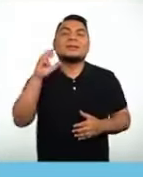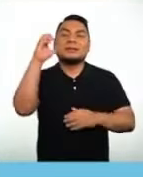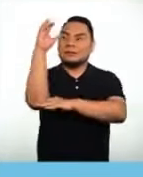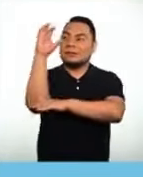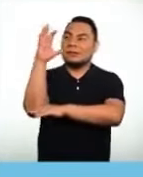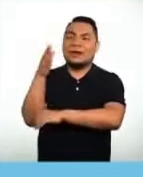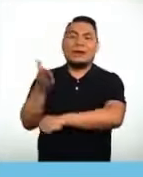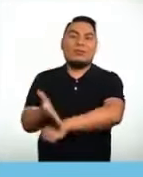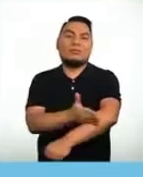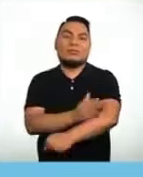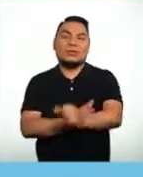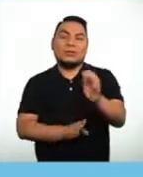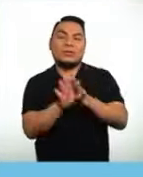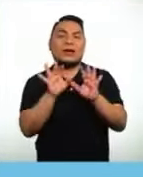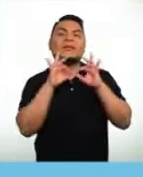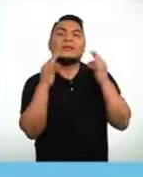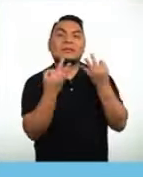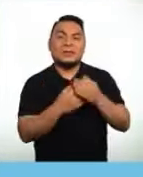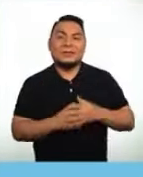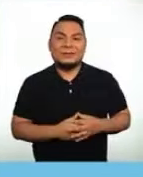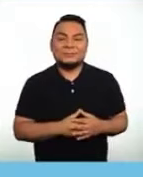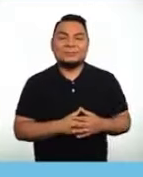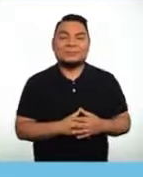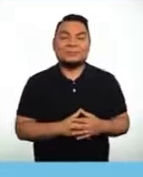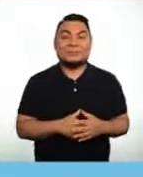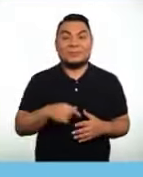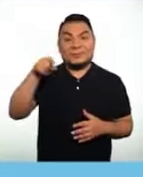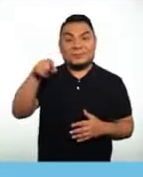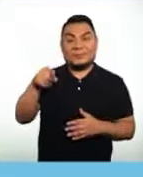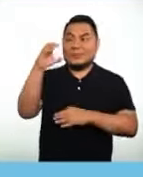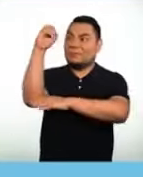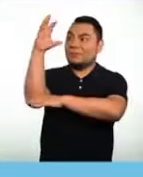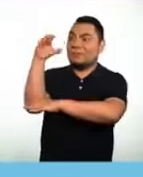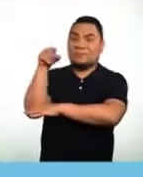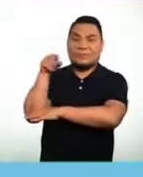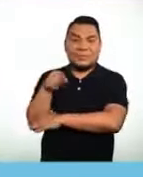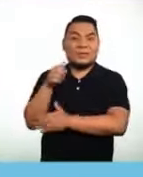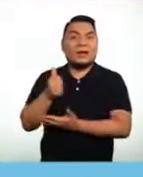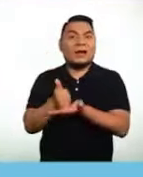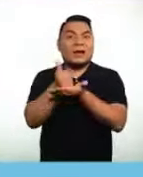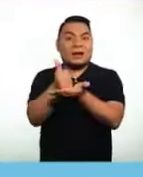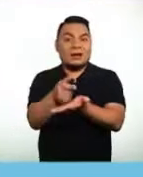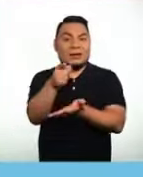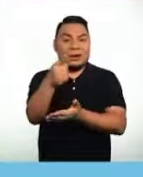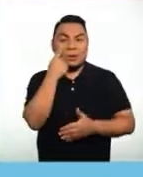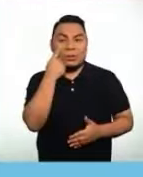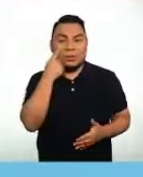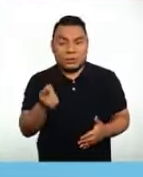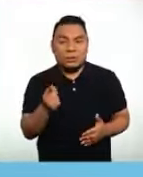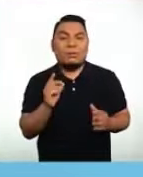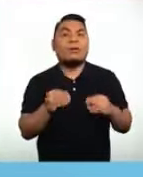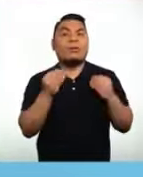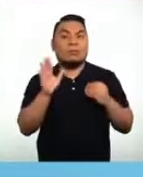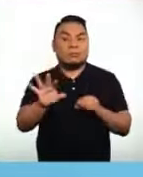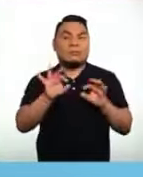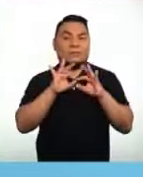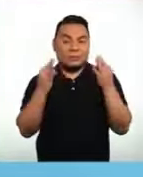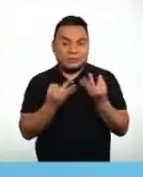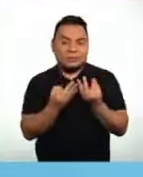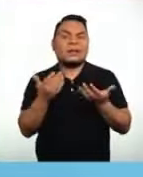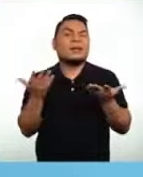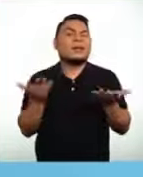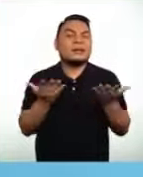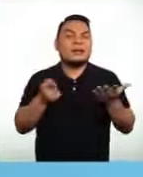sección El semáforo del progreso como familia. Este semáforo les ayudará a conocer